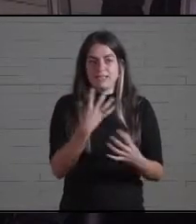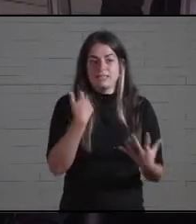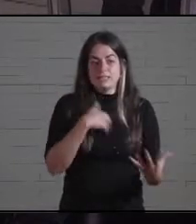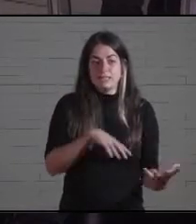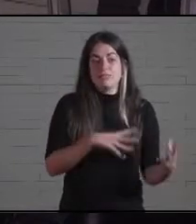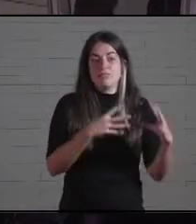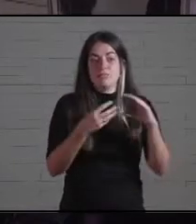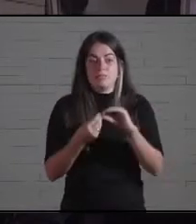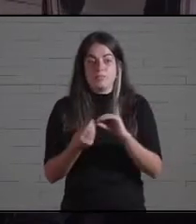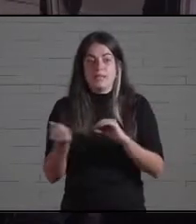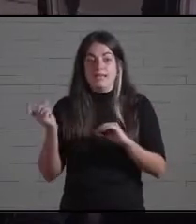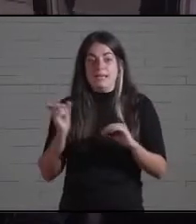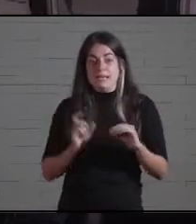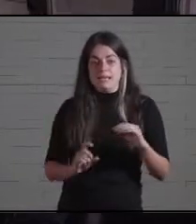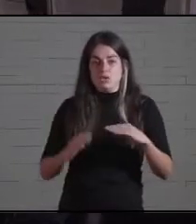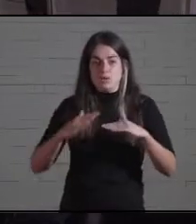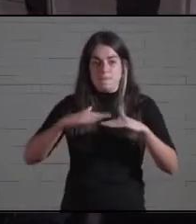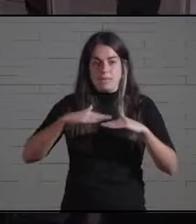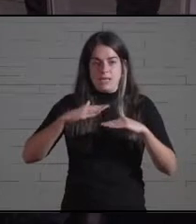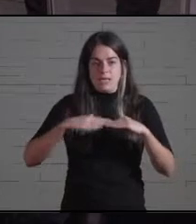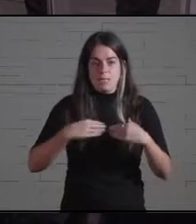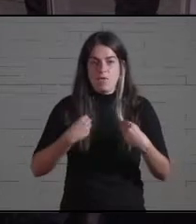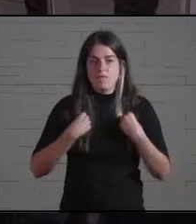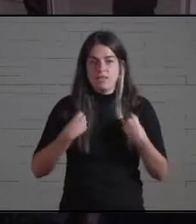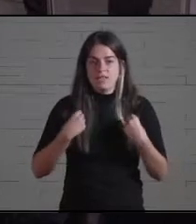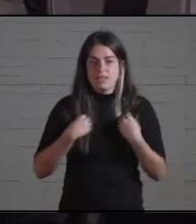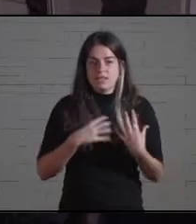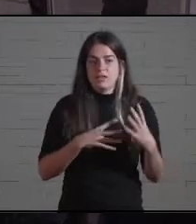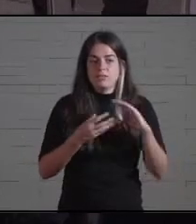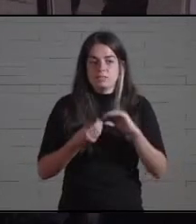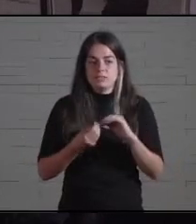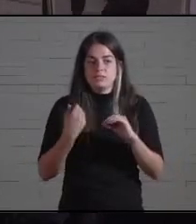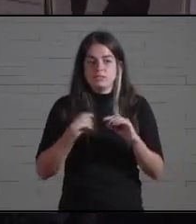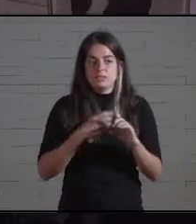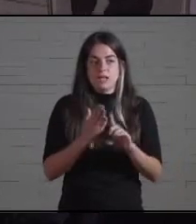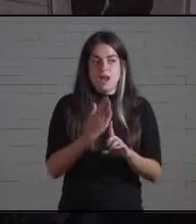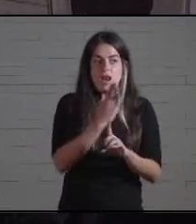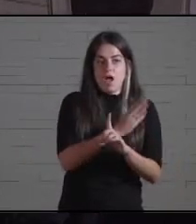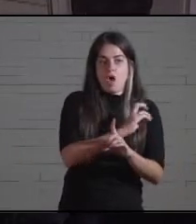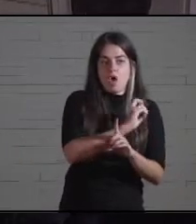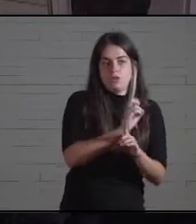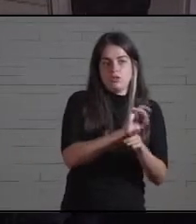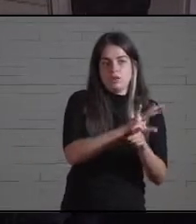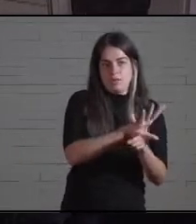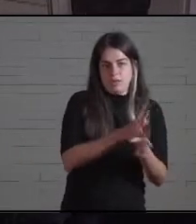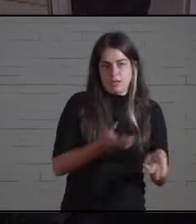el ingreso mínimo vital, pues se elimina esta prestación.